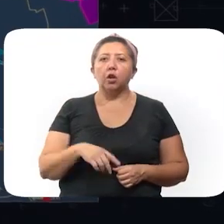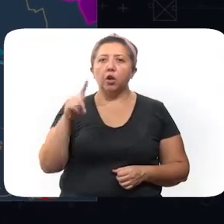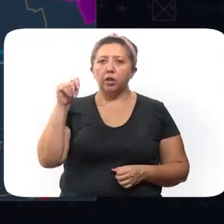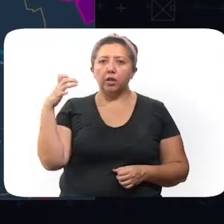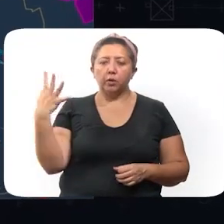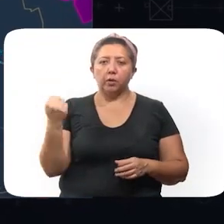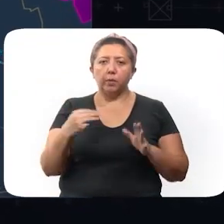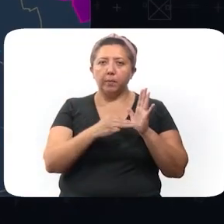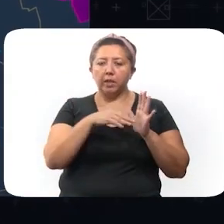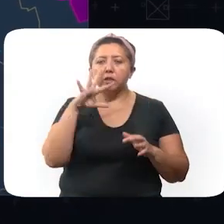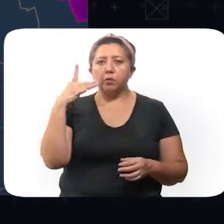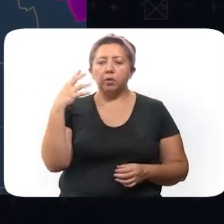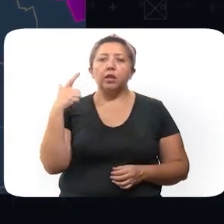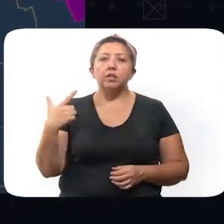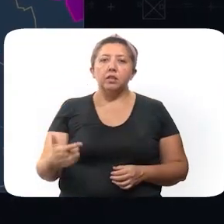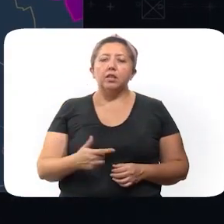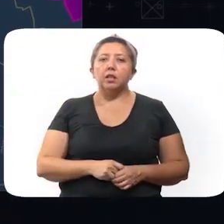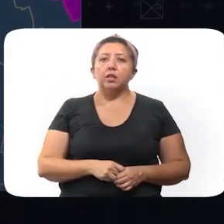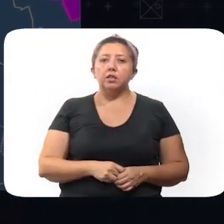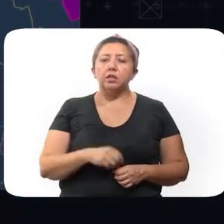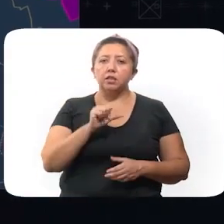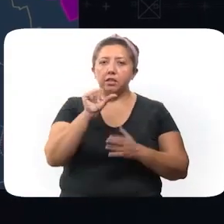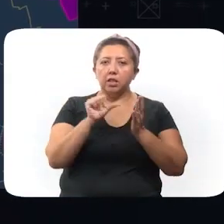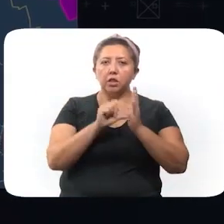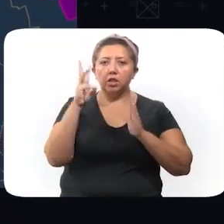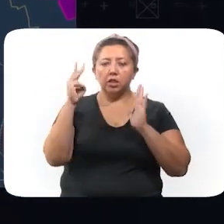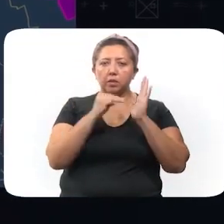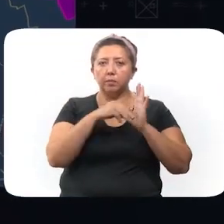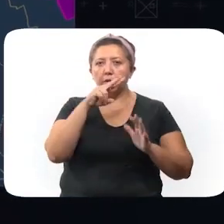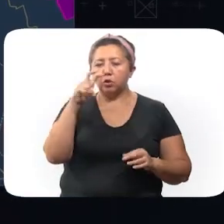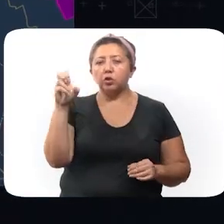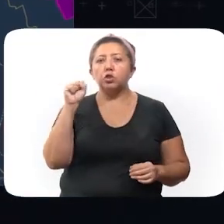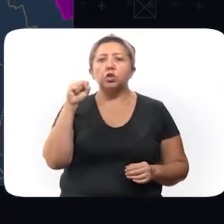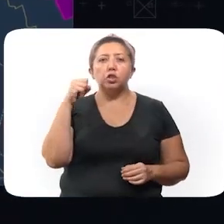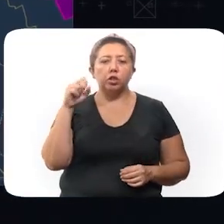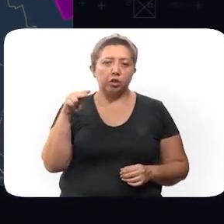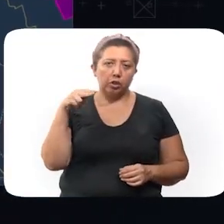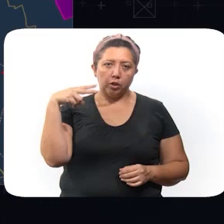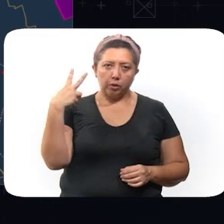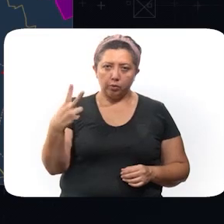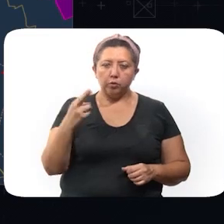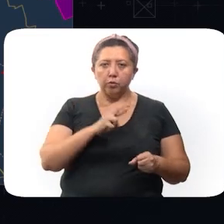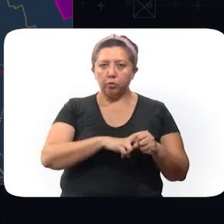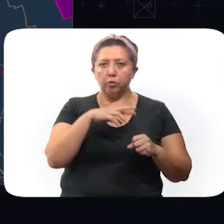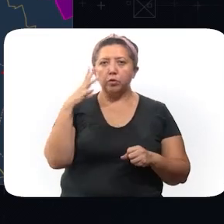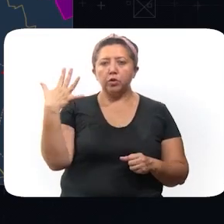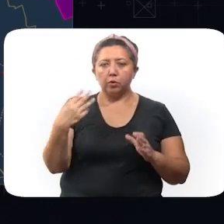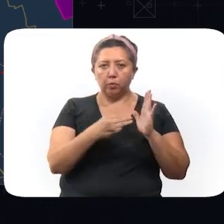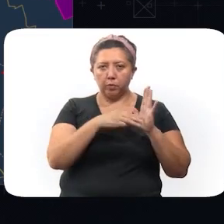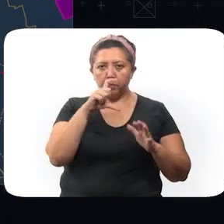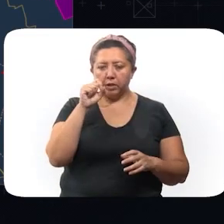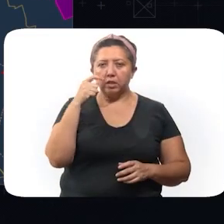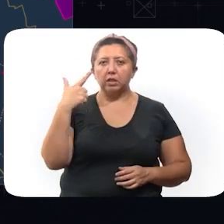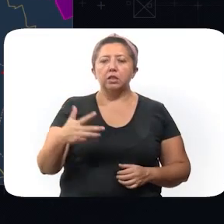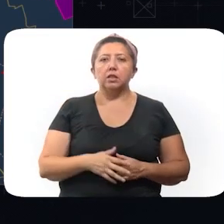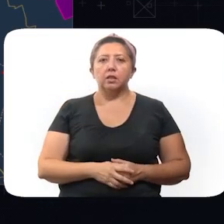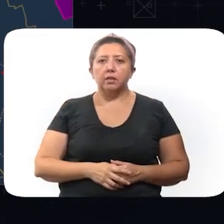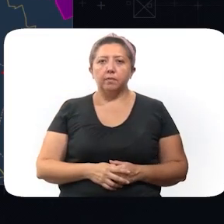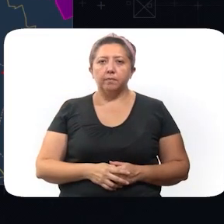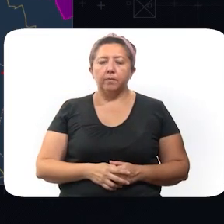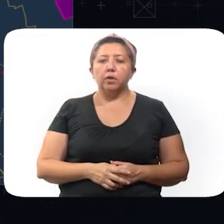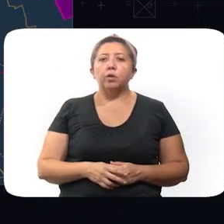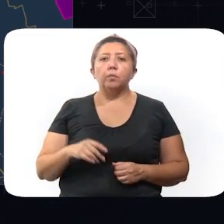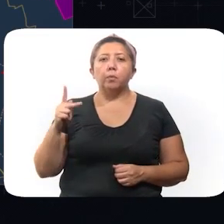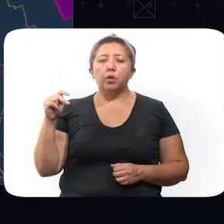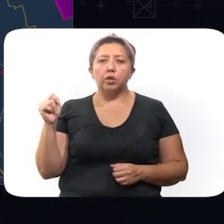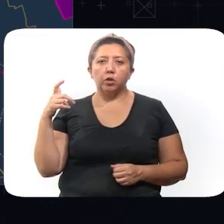zona oriente 9.057, en la zona centro 3.282, en la zona sur 5.027 y